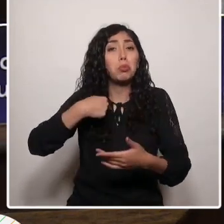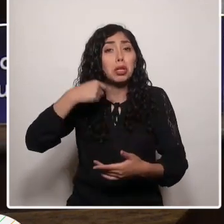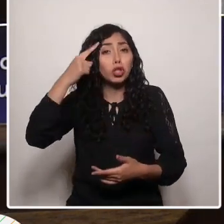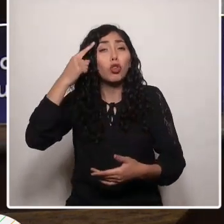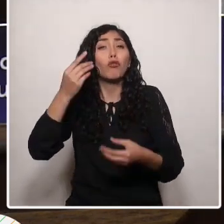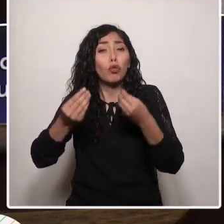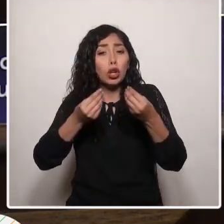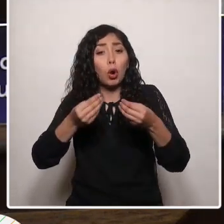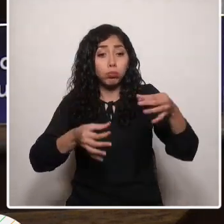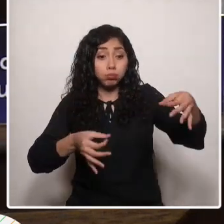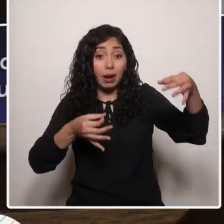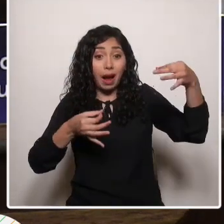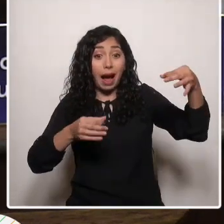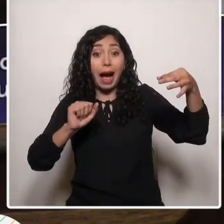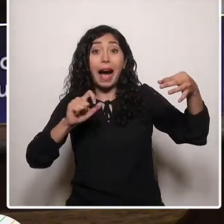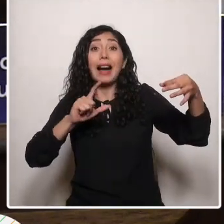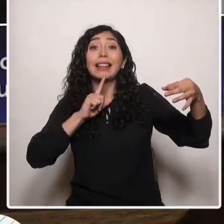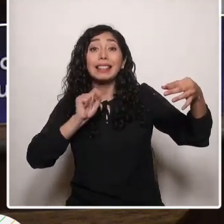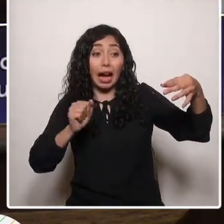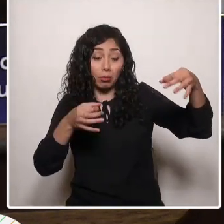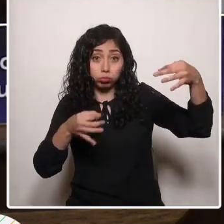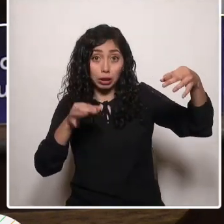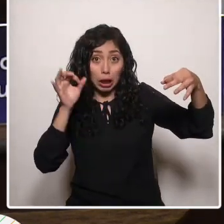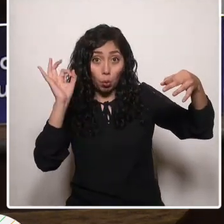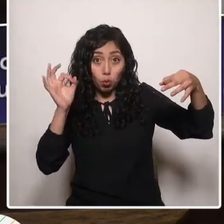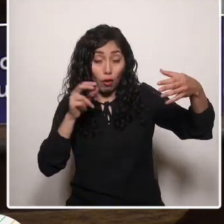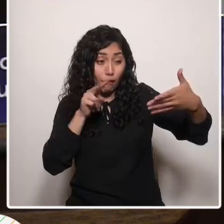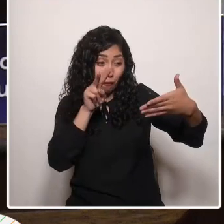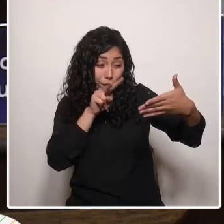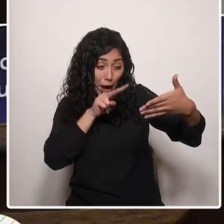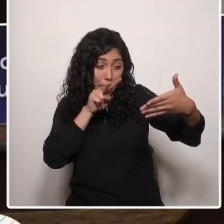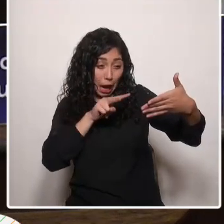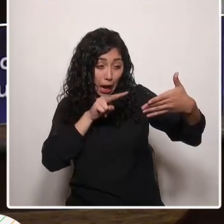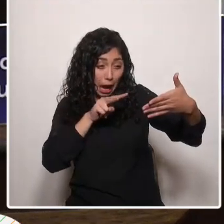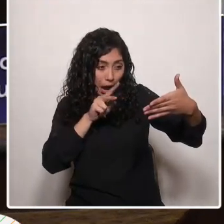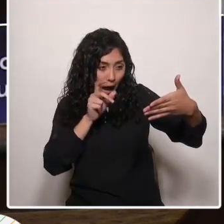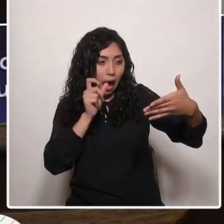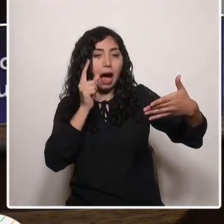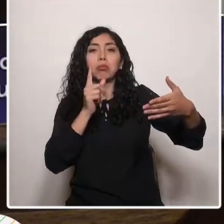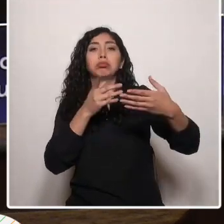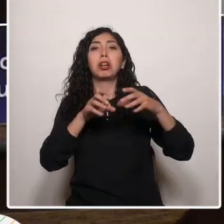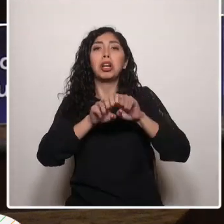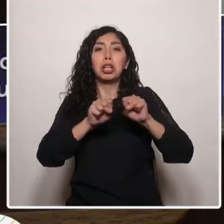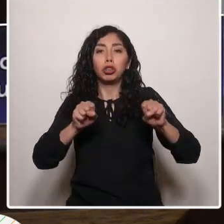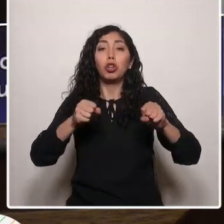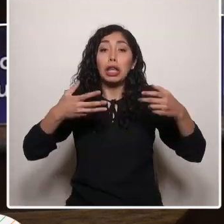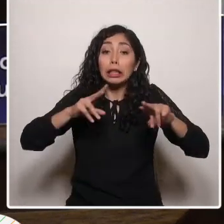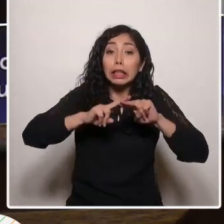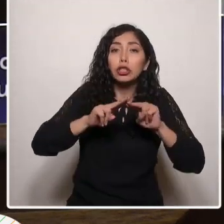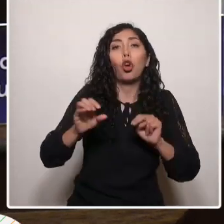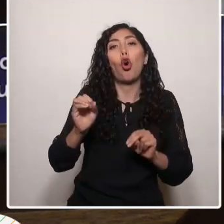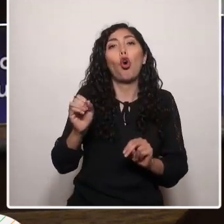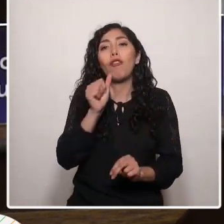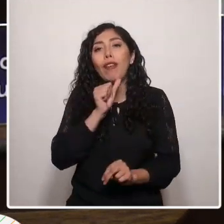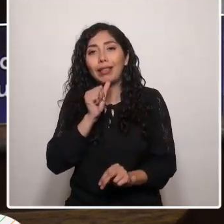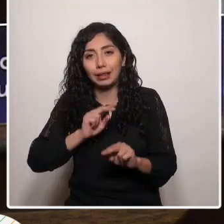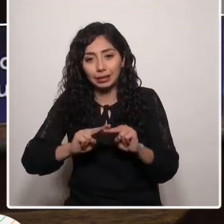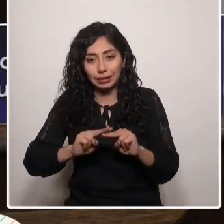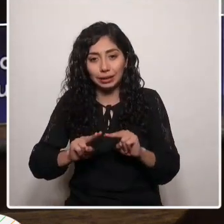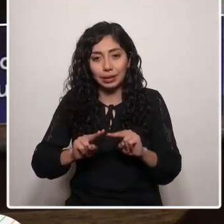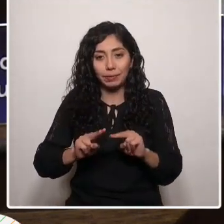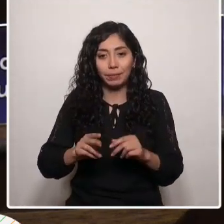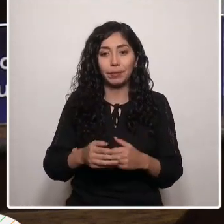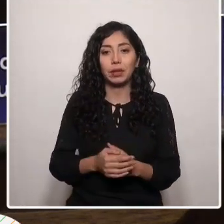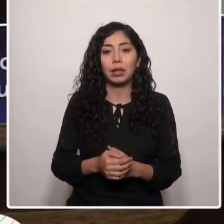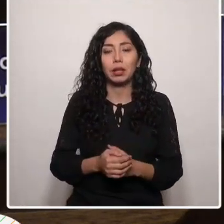exactamente cómo se generó, qué quedó en tabla, o sea, qué quedó en acta, para saber y estar seguros que se haya hecho ese llamado, antes de